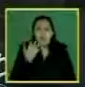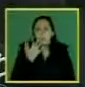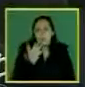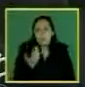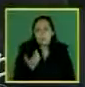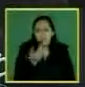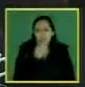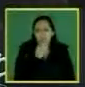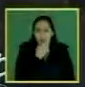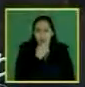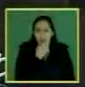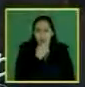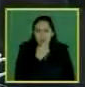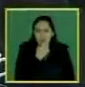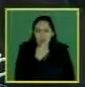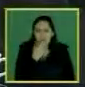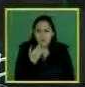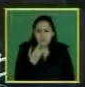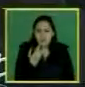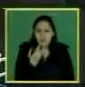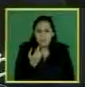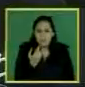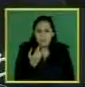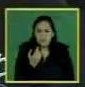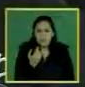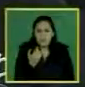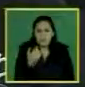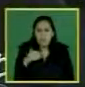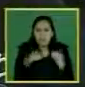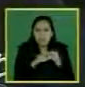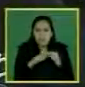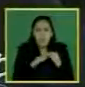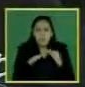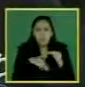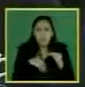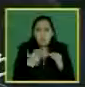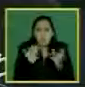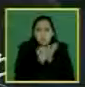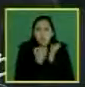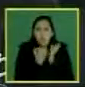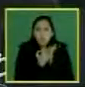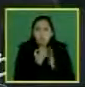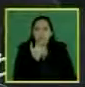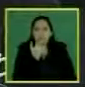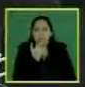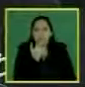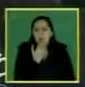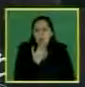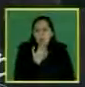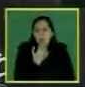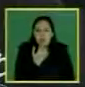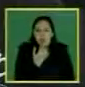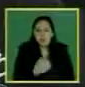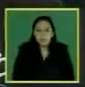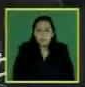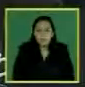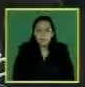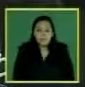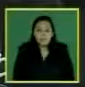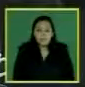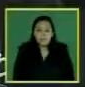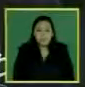valor, según ese concepto, como para que, por ejemplo, se pudieran hacer experimentos, para que entonces sirvieran para algo.